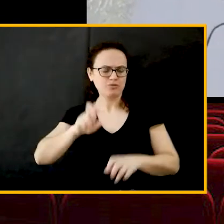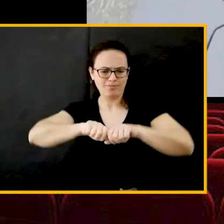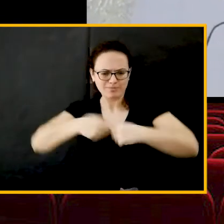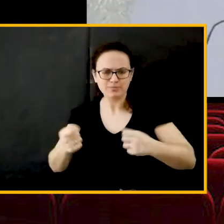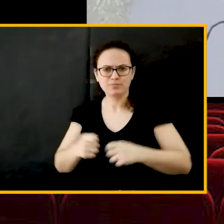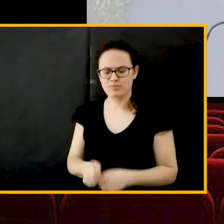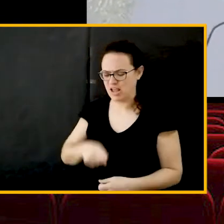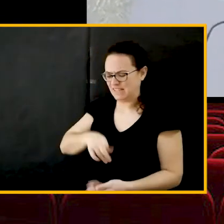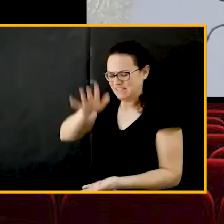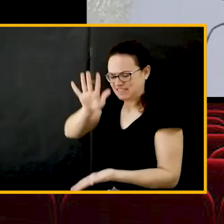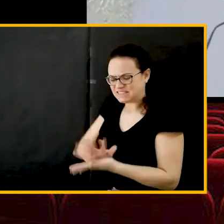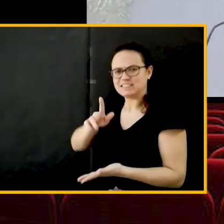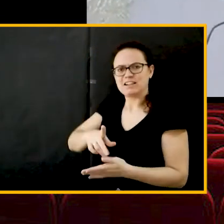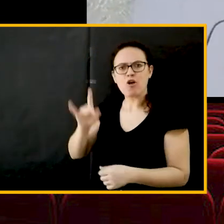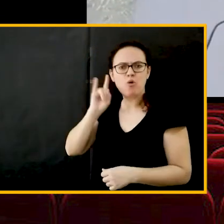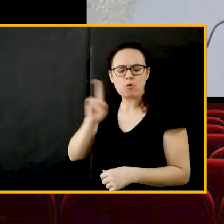Así no hace ruido.